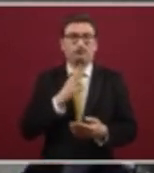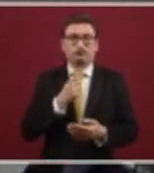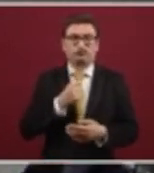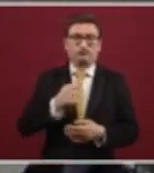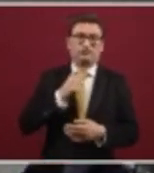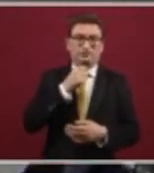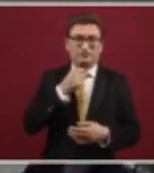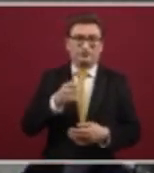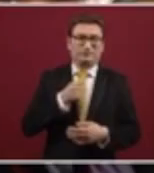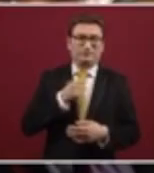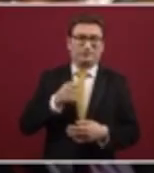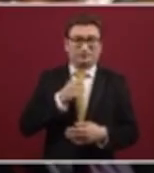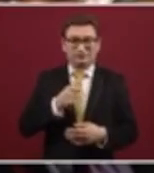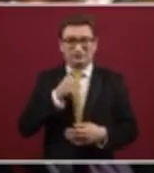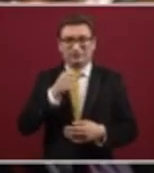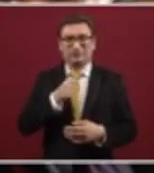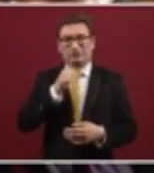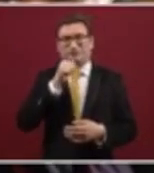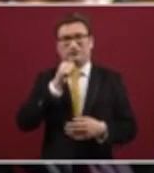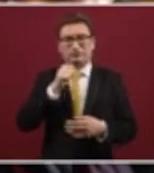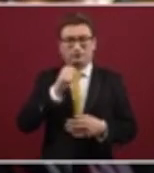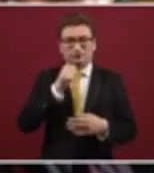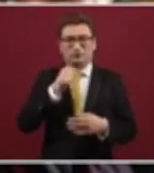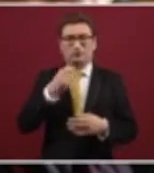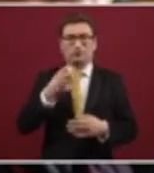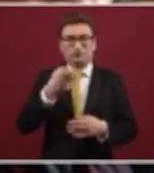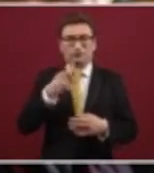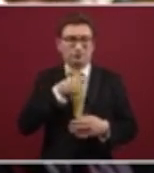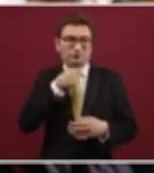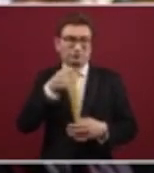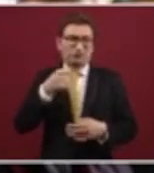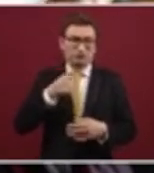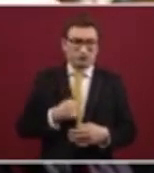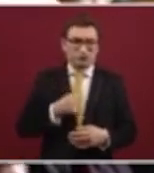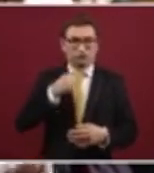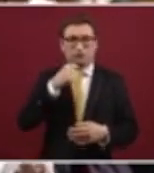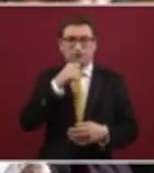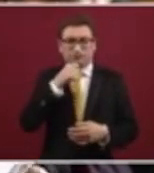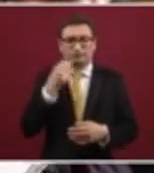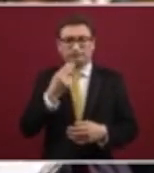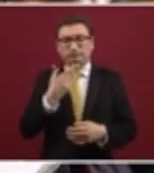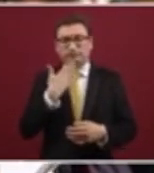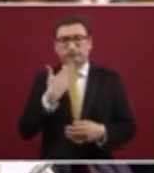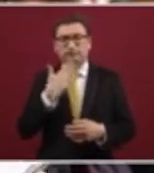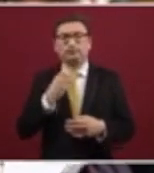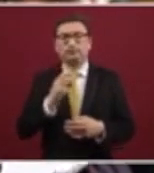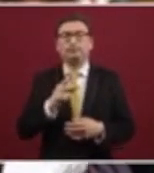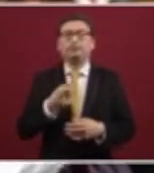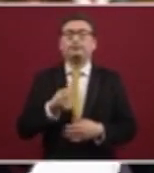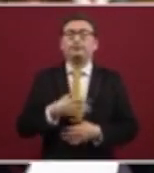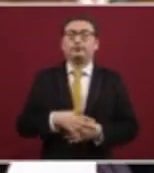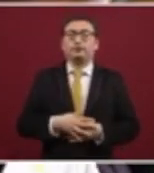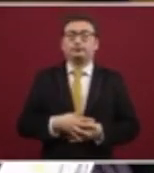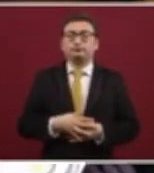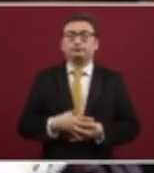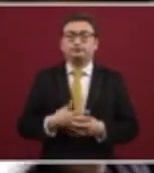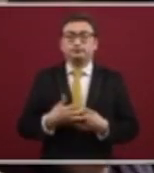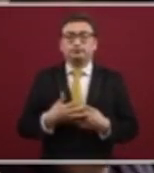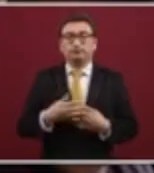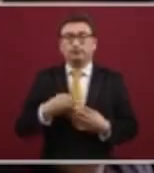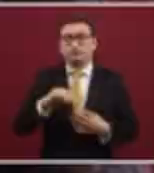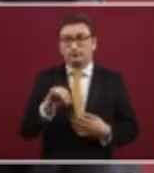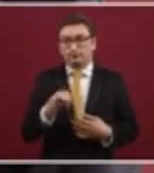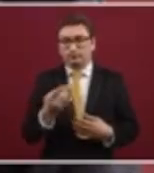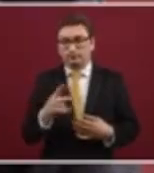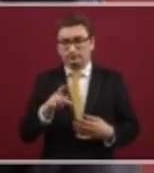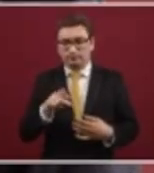pena que sea molesto a los oídos el hecho de ponerme el… Pero lo voy a hacer, por ahí. Entonces, las MIPIMES en cadenas